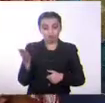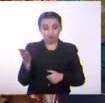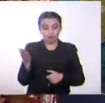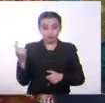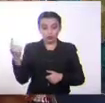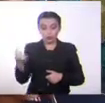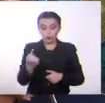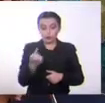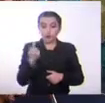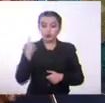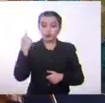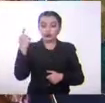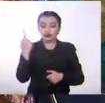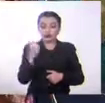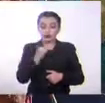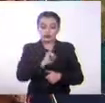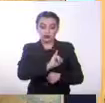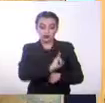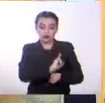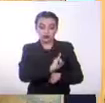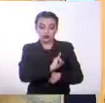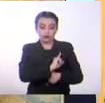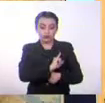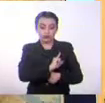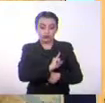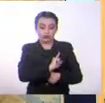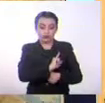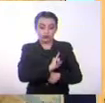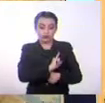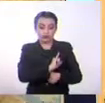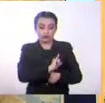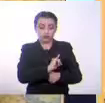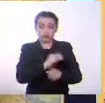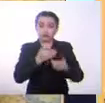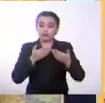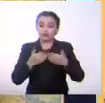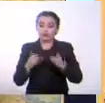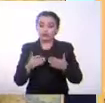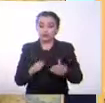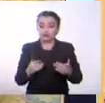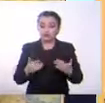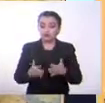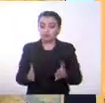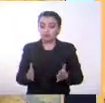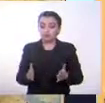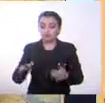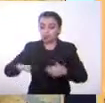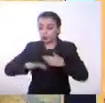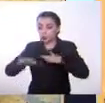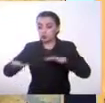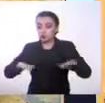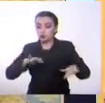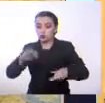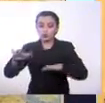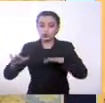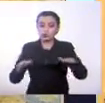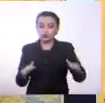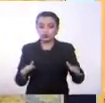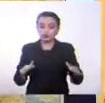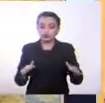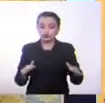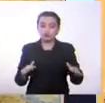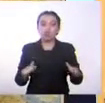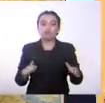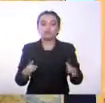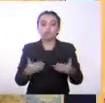sola identidad. Son diferentes identidades por los diferentes espacios o las diferentes dimensiones que tiene